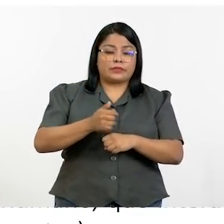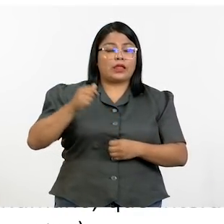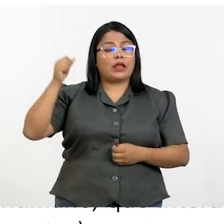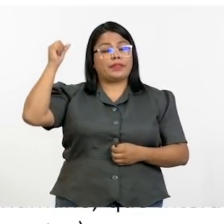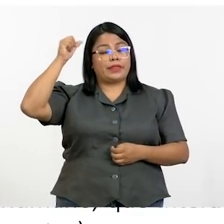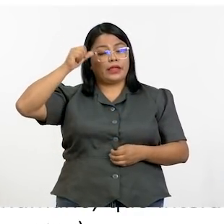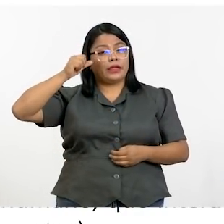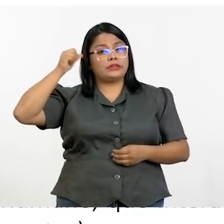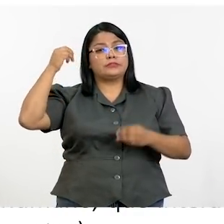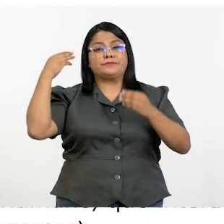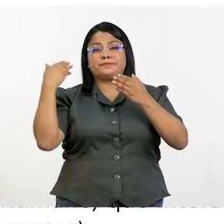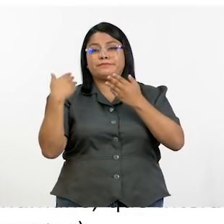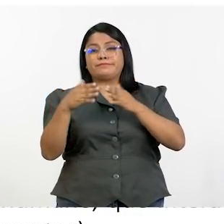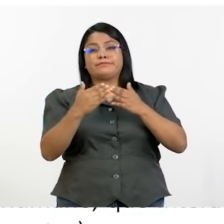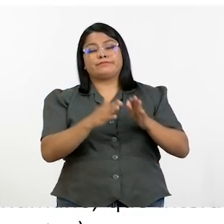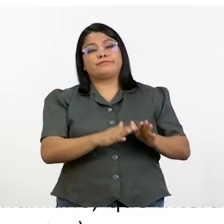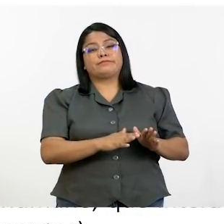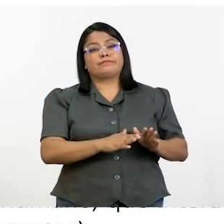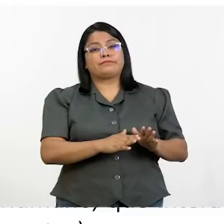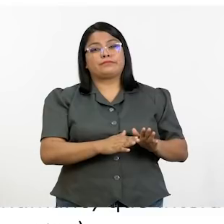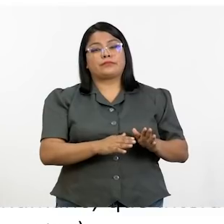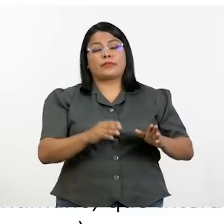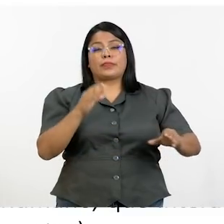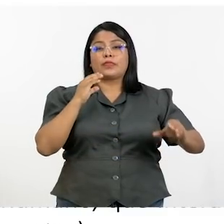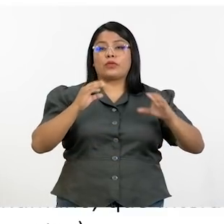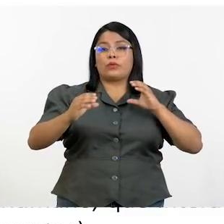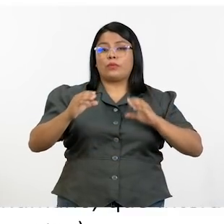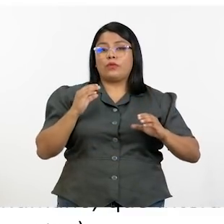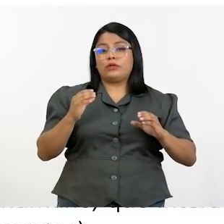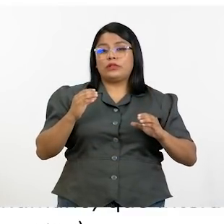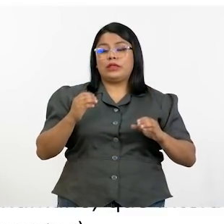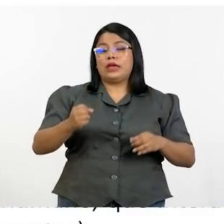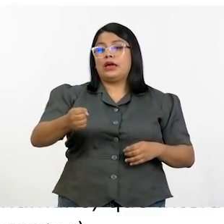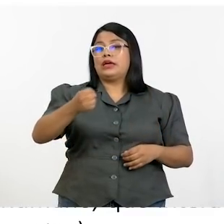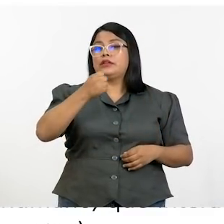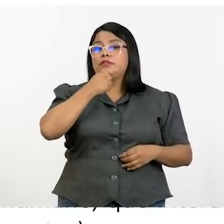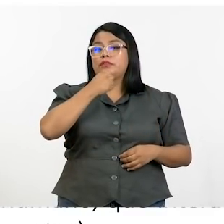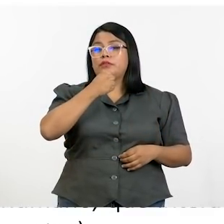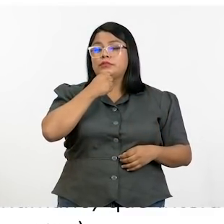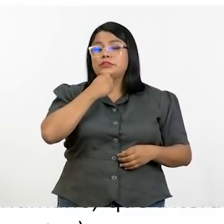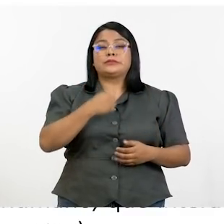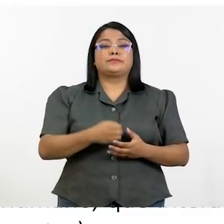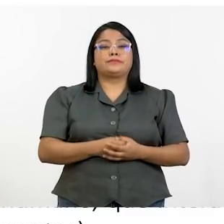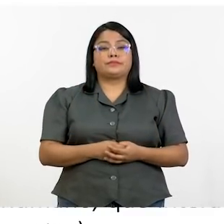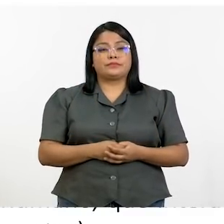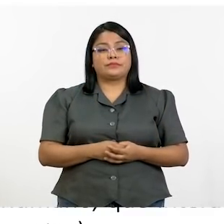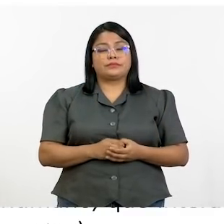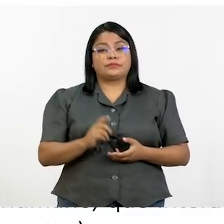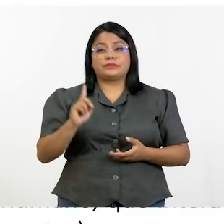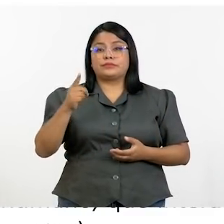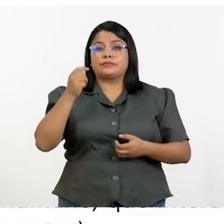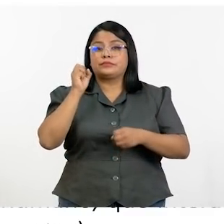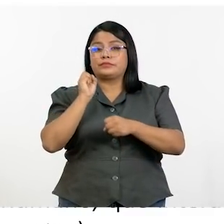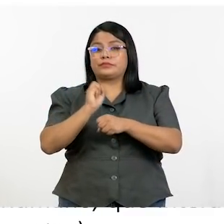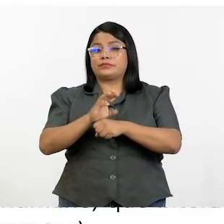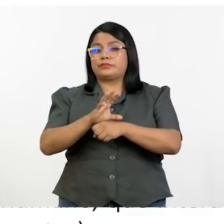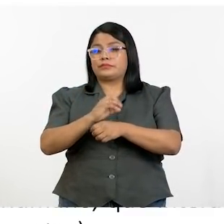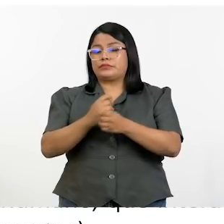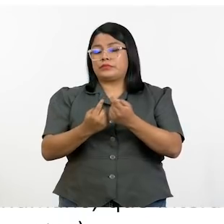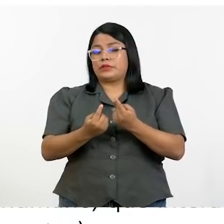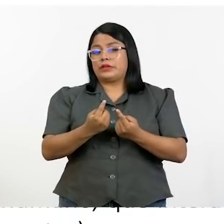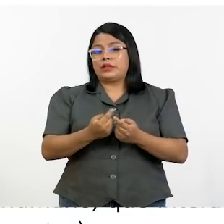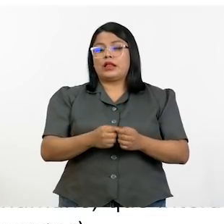la reflexión la diferencia entre comunicar e informar. Y la primera sugerencia